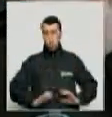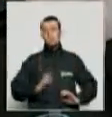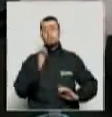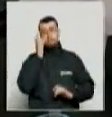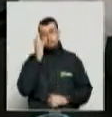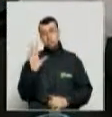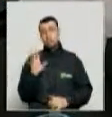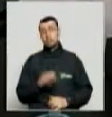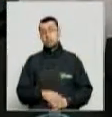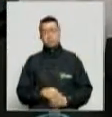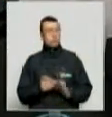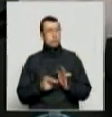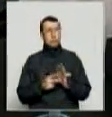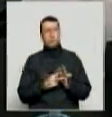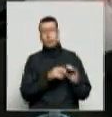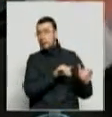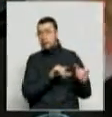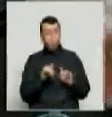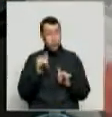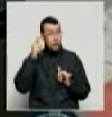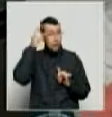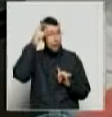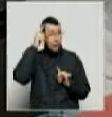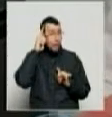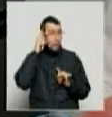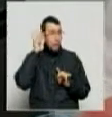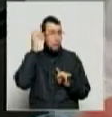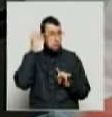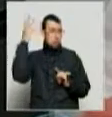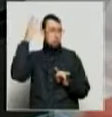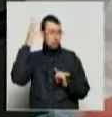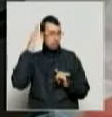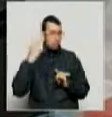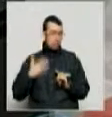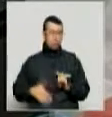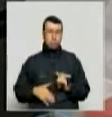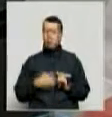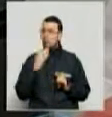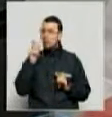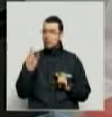Eso es un derrame cerebral. Entonces la persona dice, no, yo tengo dolor de cabeza.